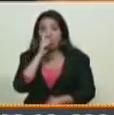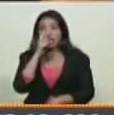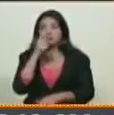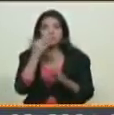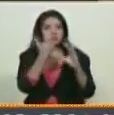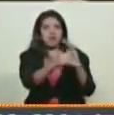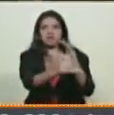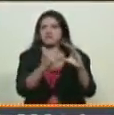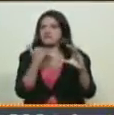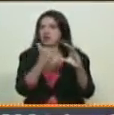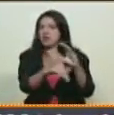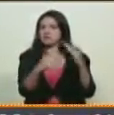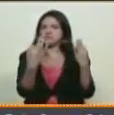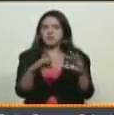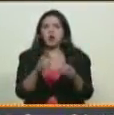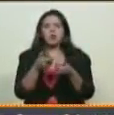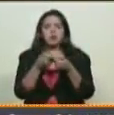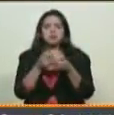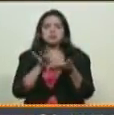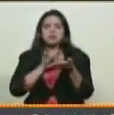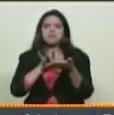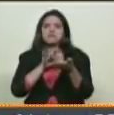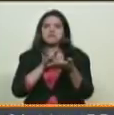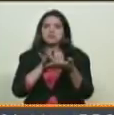preferencia por el teléfono